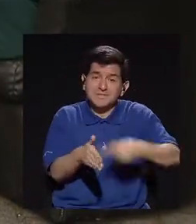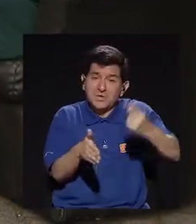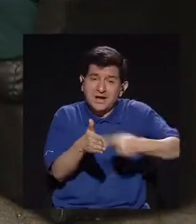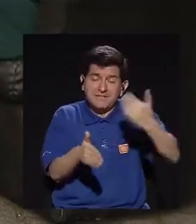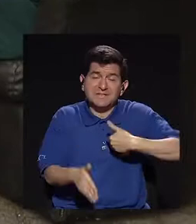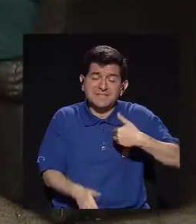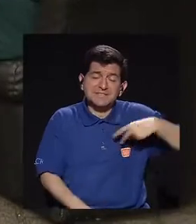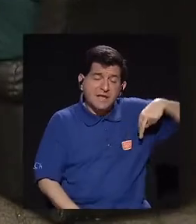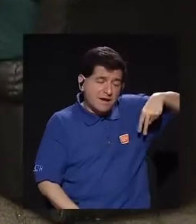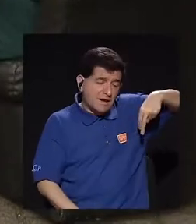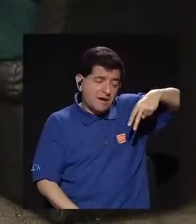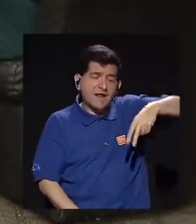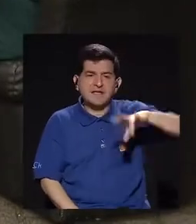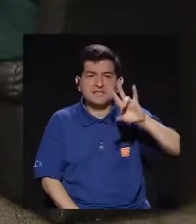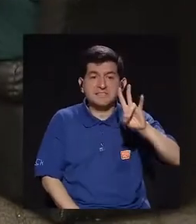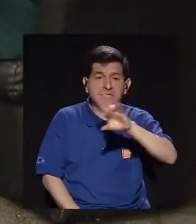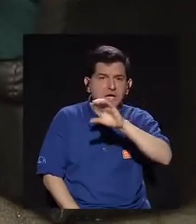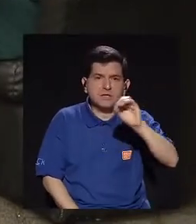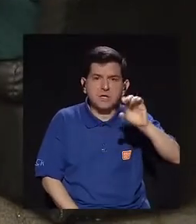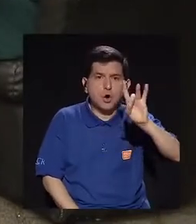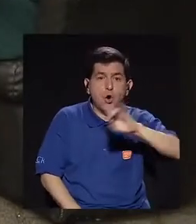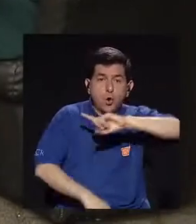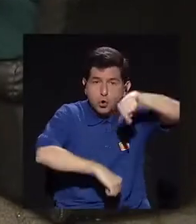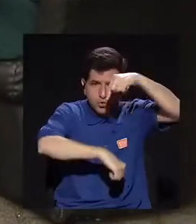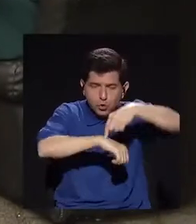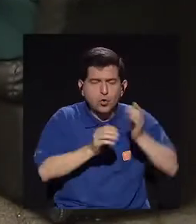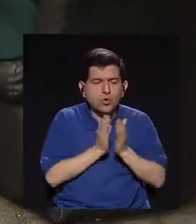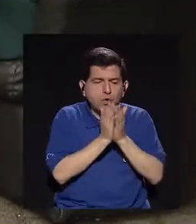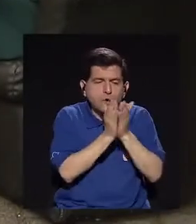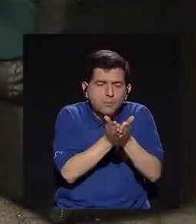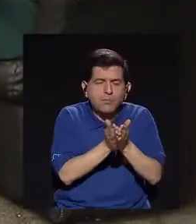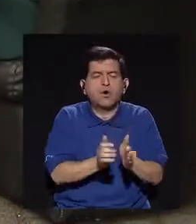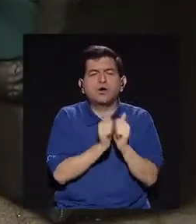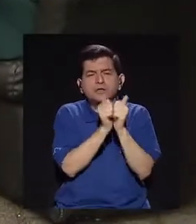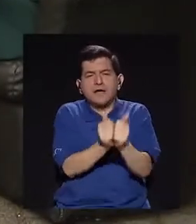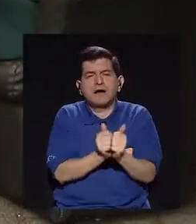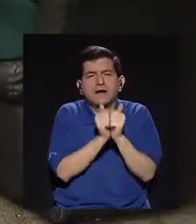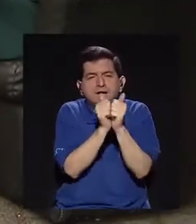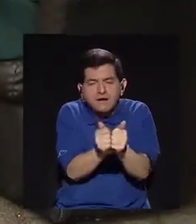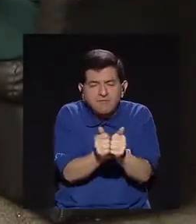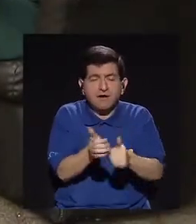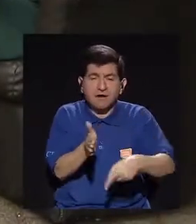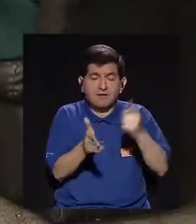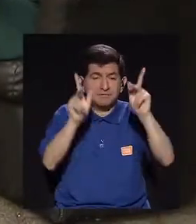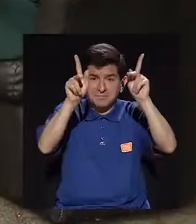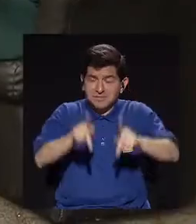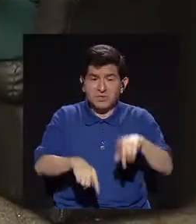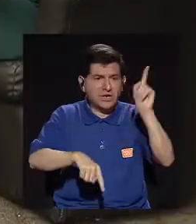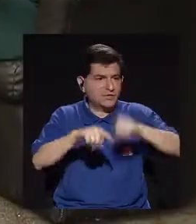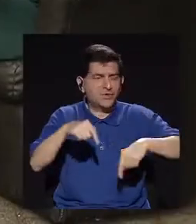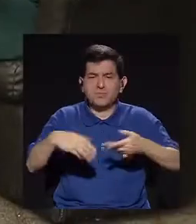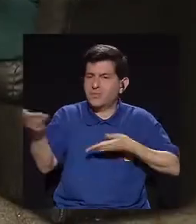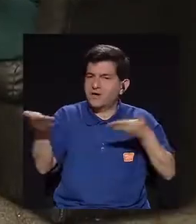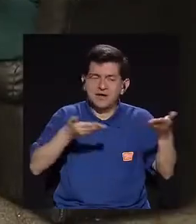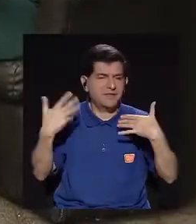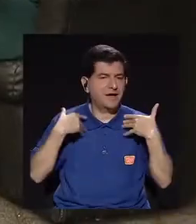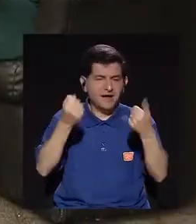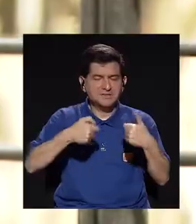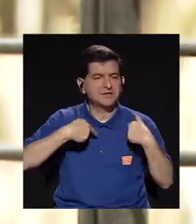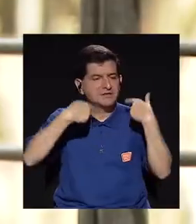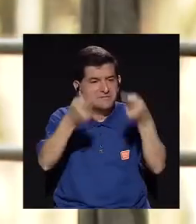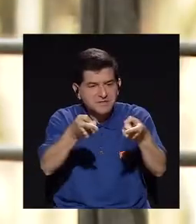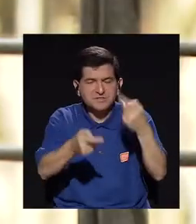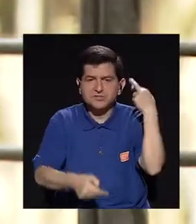personas que a veces tienen que caminar 7, 8 horas, ir en un bote, ir a caballo, y entonces a veces ellos no pueden llegar a los servicios de